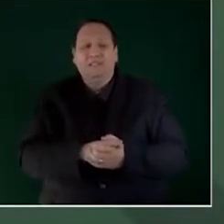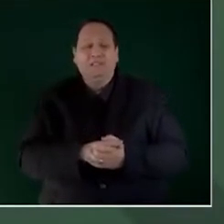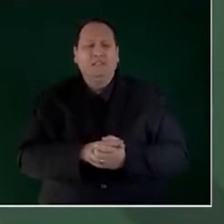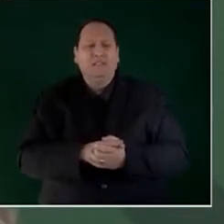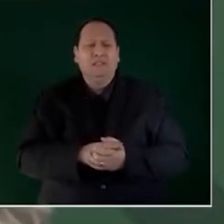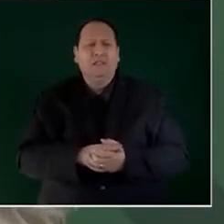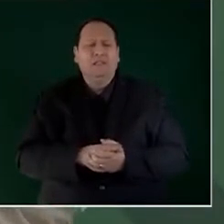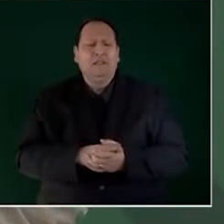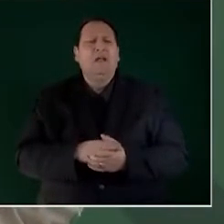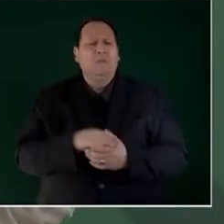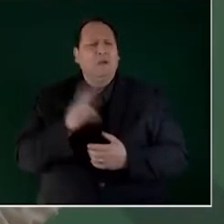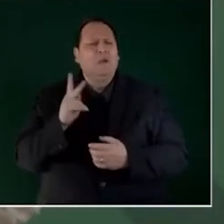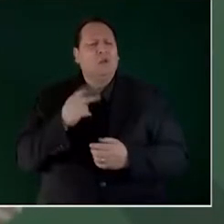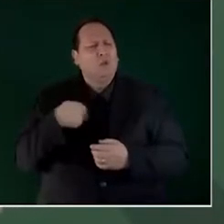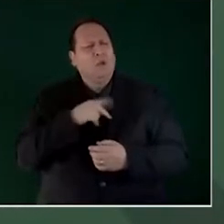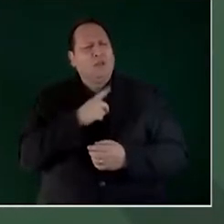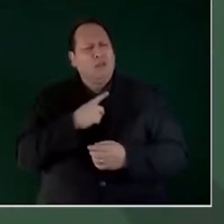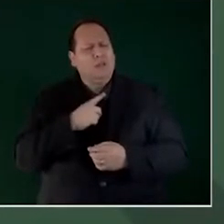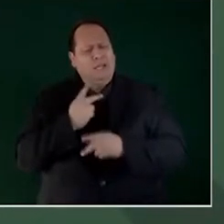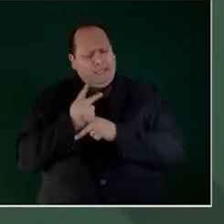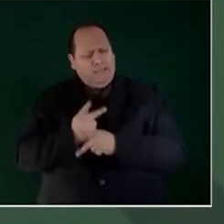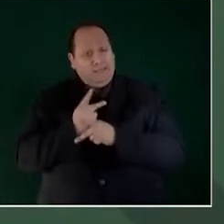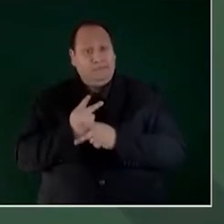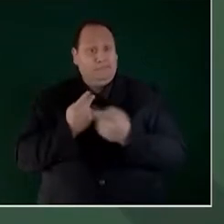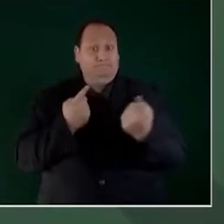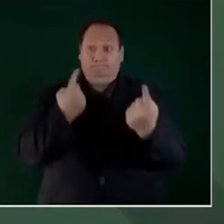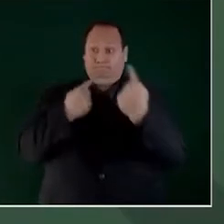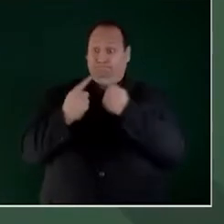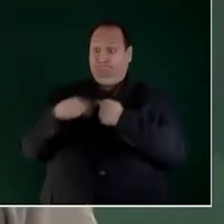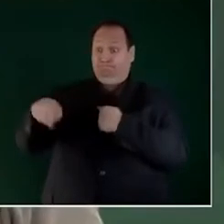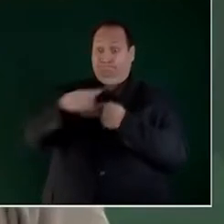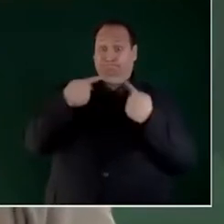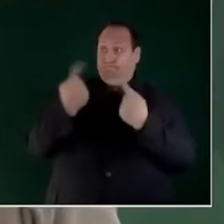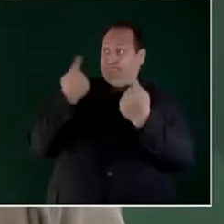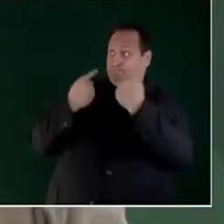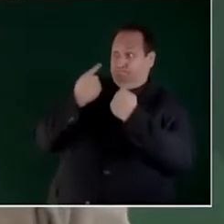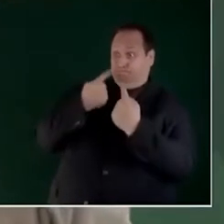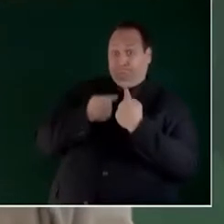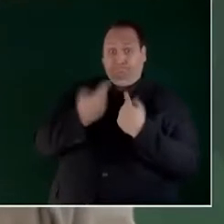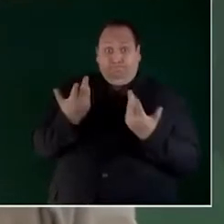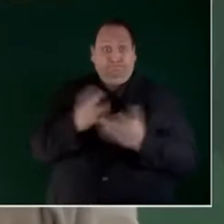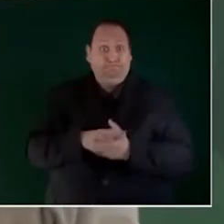Y aquí hay que tener paciencia. El pueblo manda.